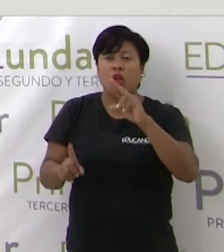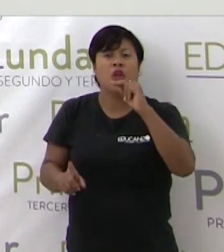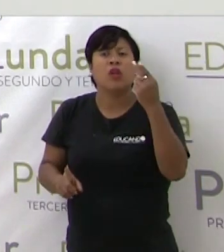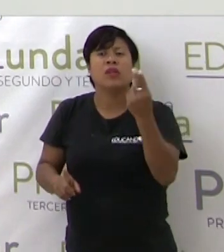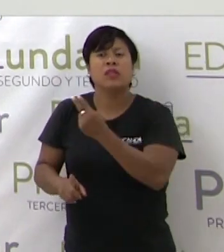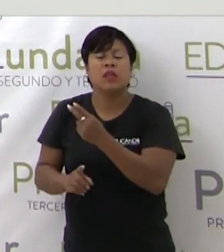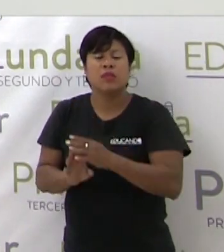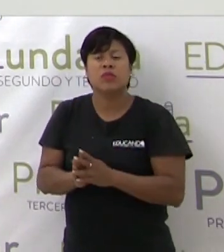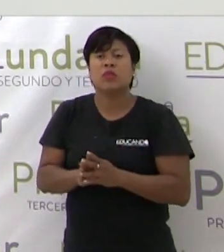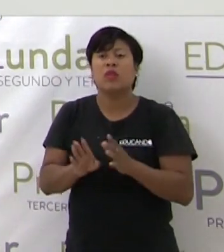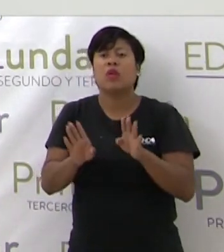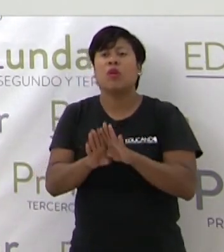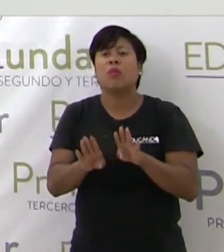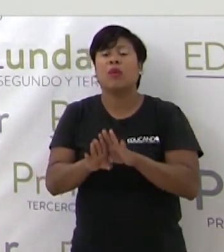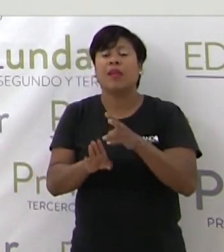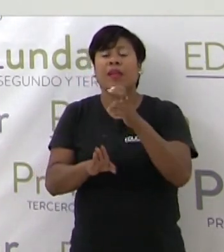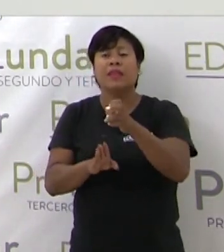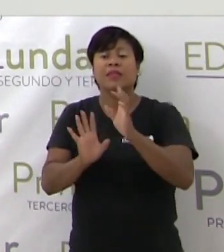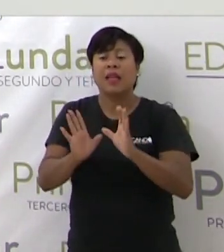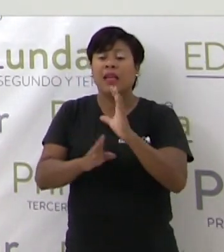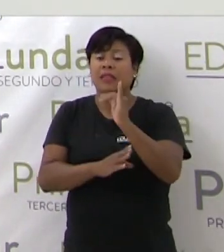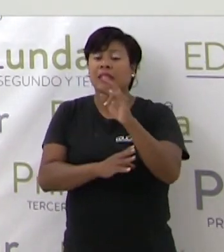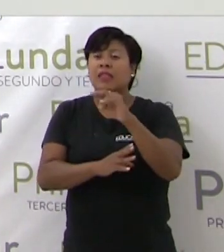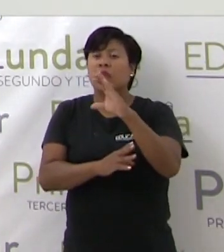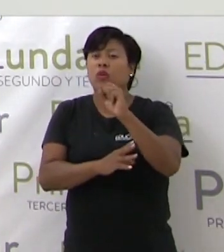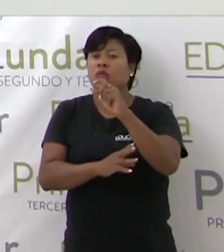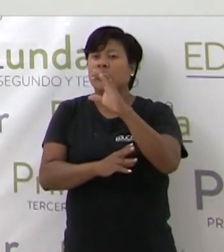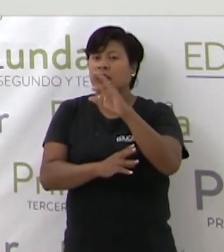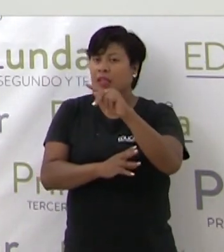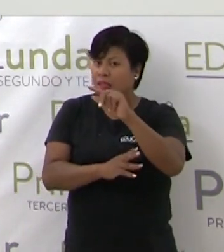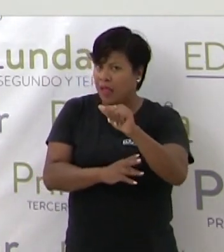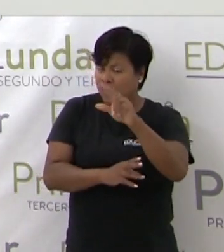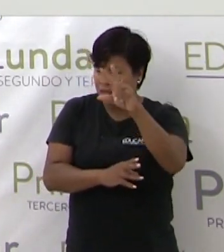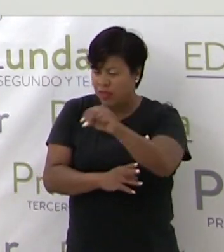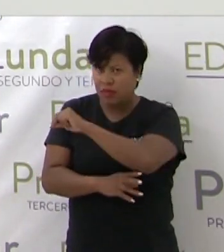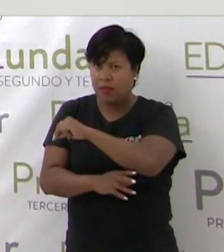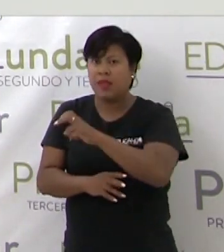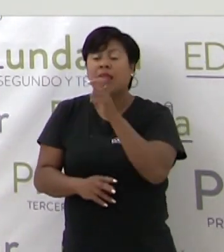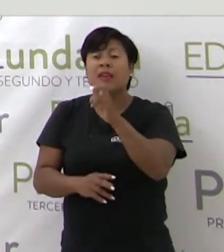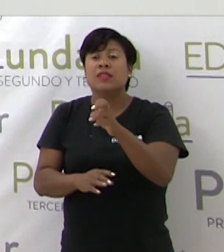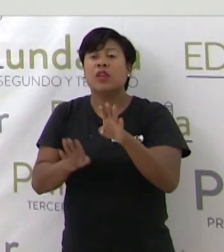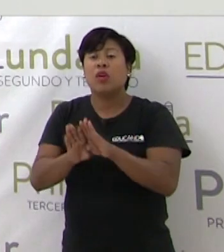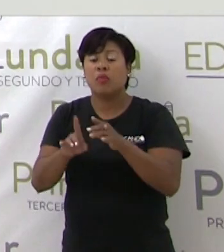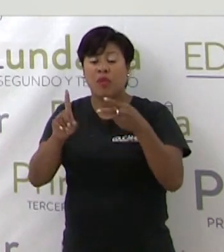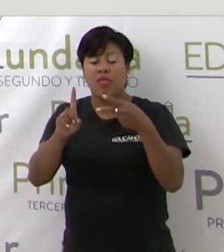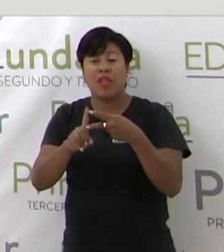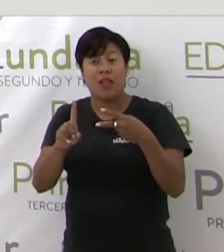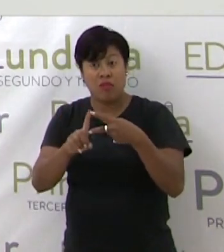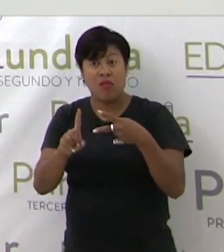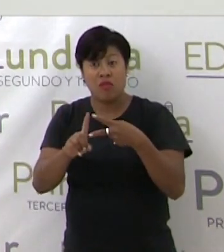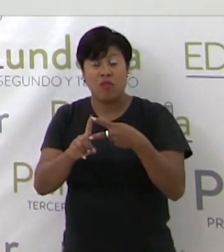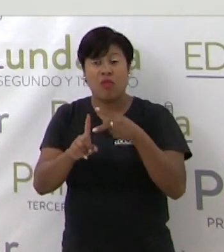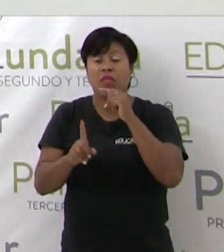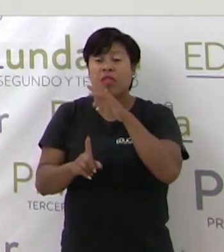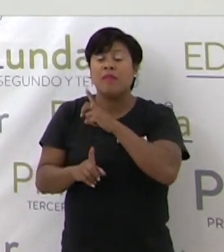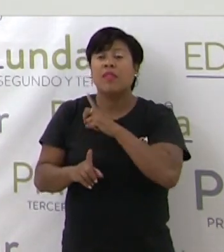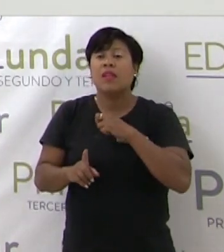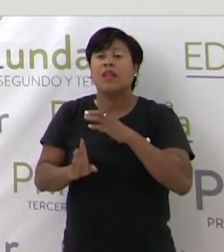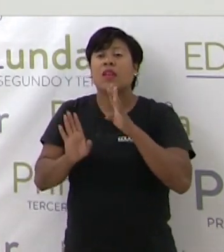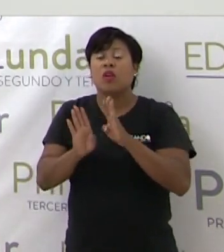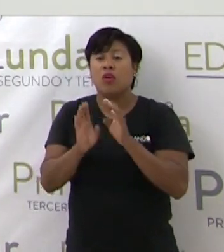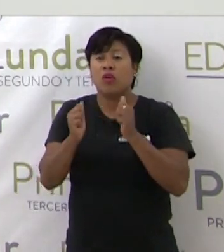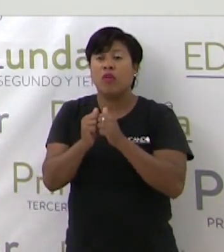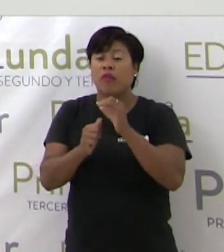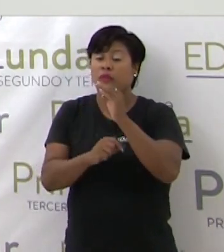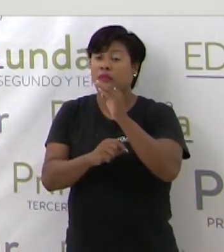porque esté dentro del círculo ya es una figura circunscrita. No, no lo es así. Tampoco si dibujo un triángulo, por ejemplo, tiene que ser una figura